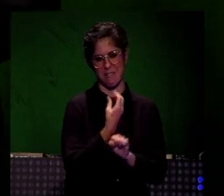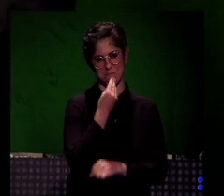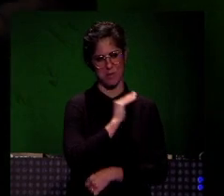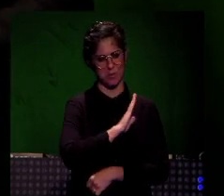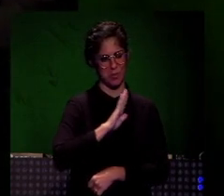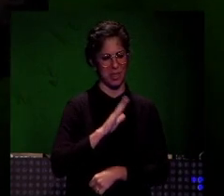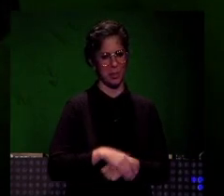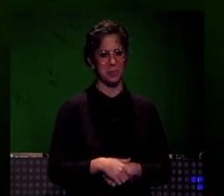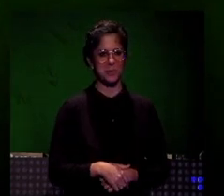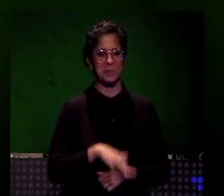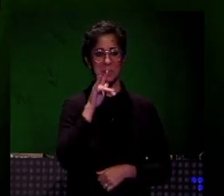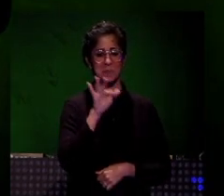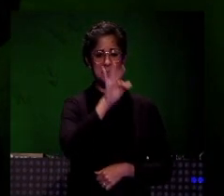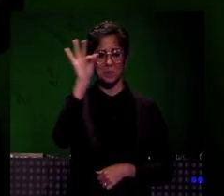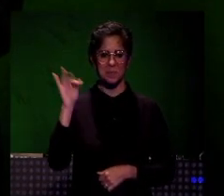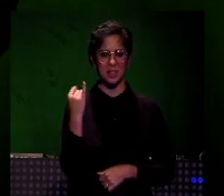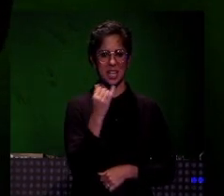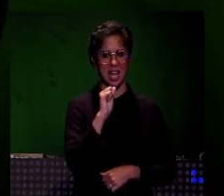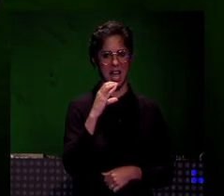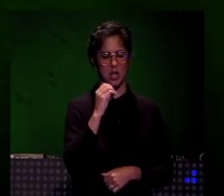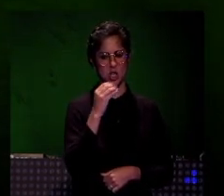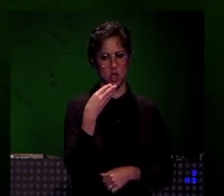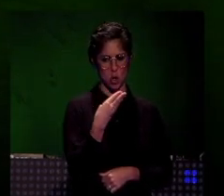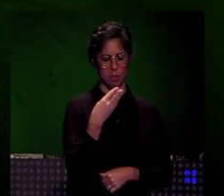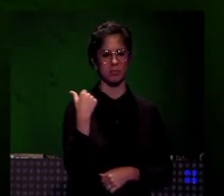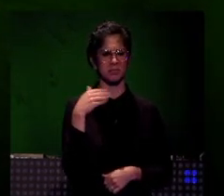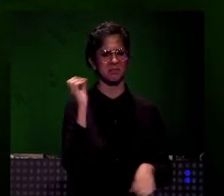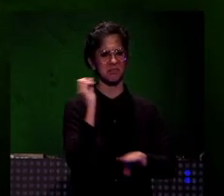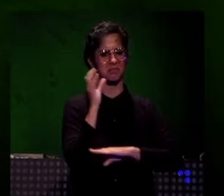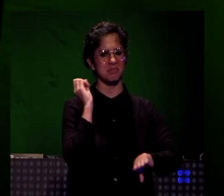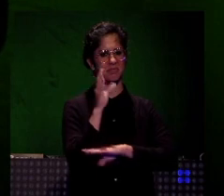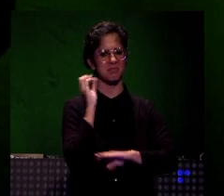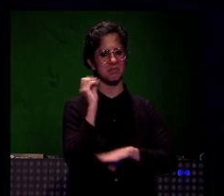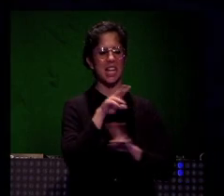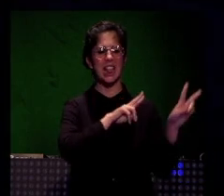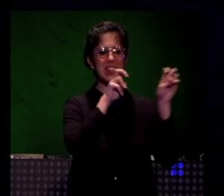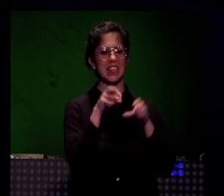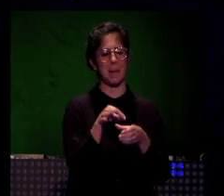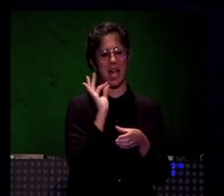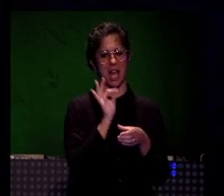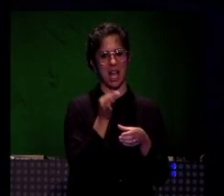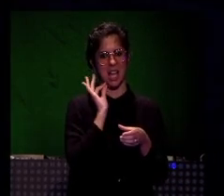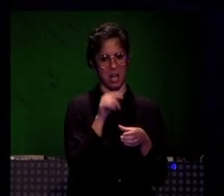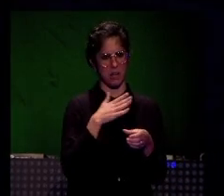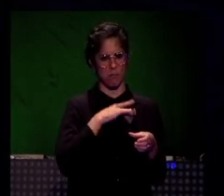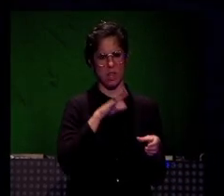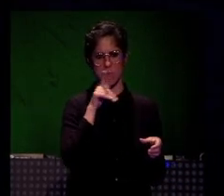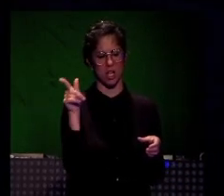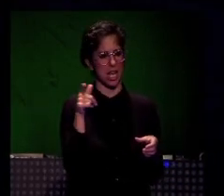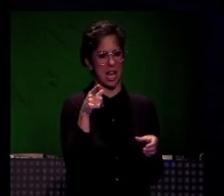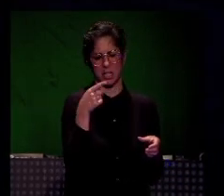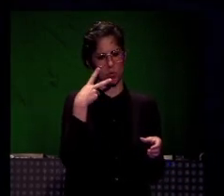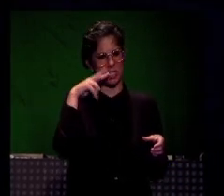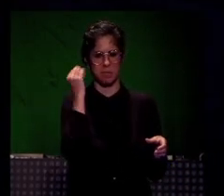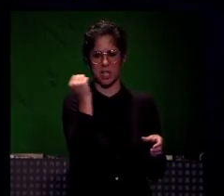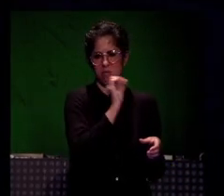y ahora viene ahora viene de jacob podría dar una charla sobre el café porque es un gran sibarita del café te trae cafés